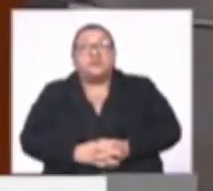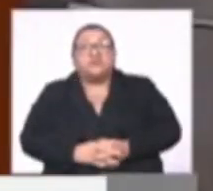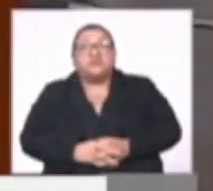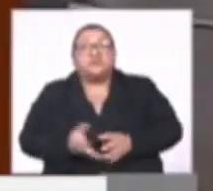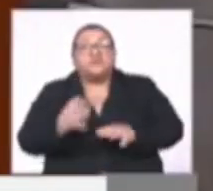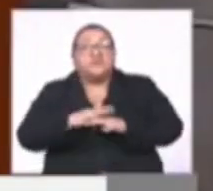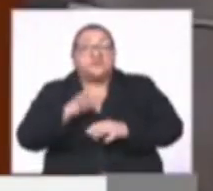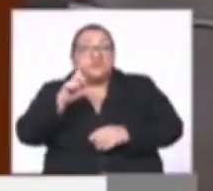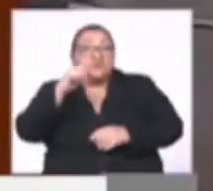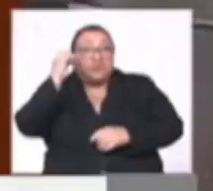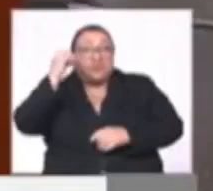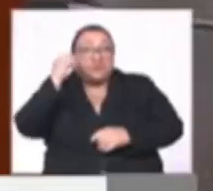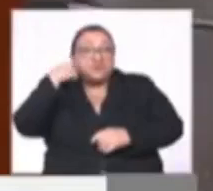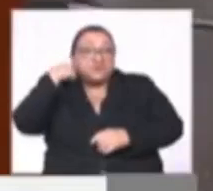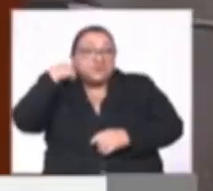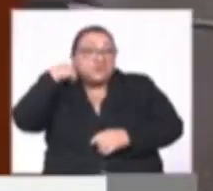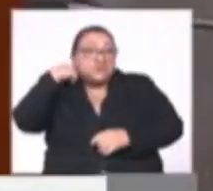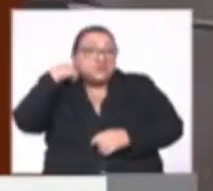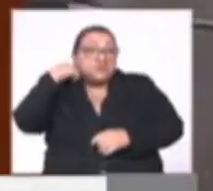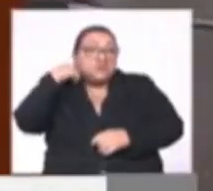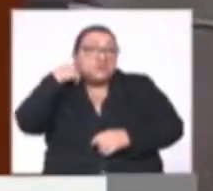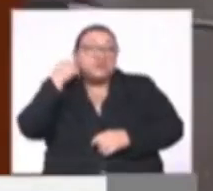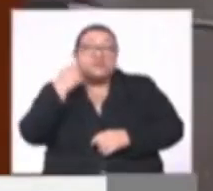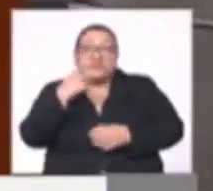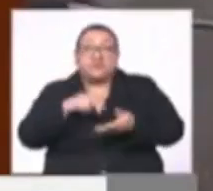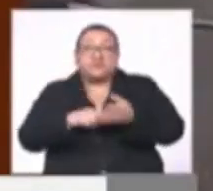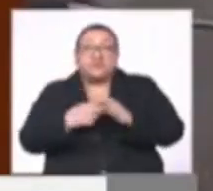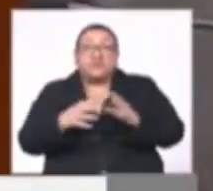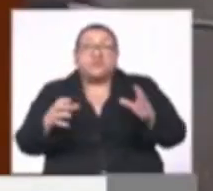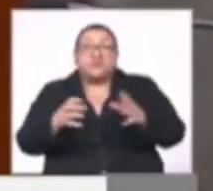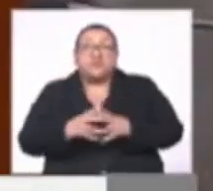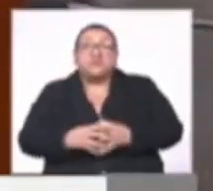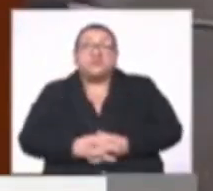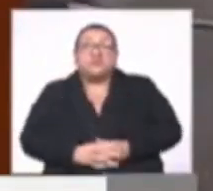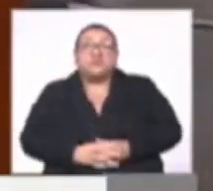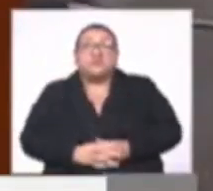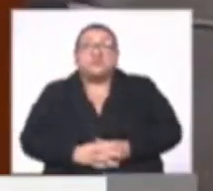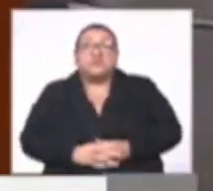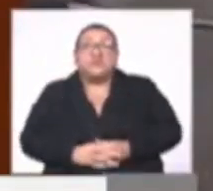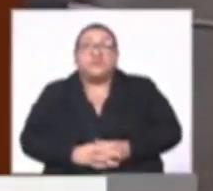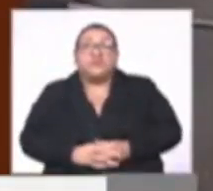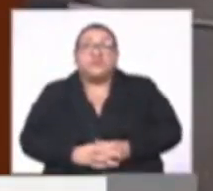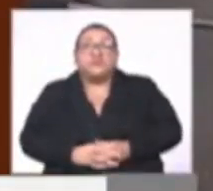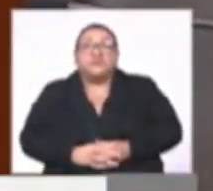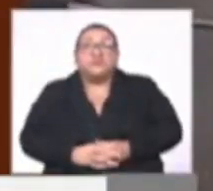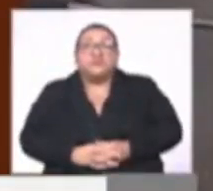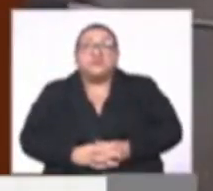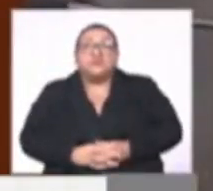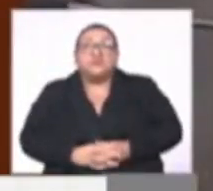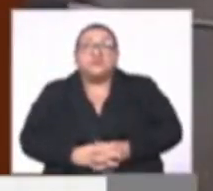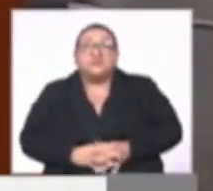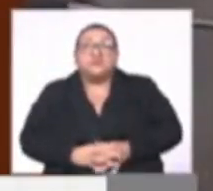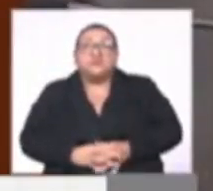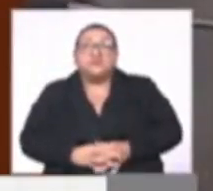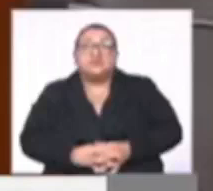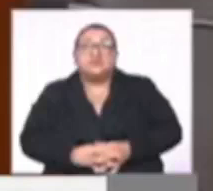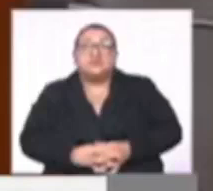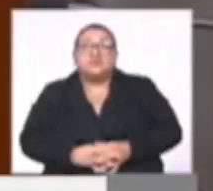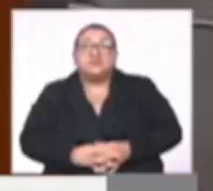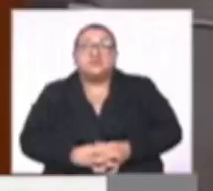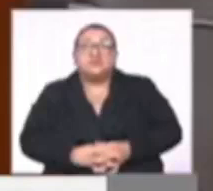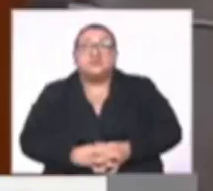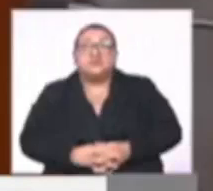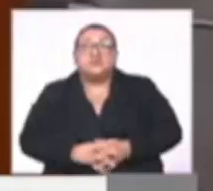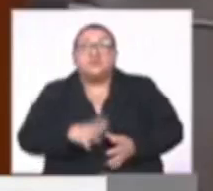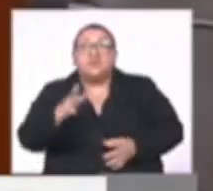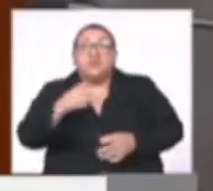que menciona, en contravendría el principio de equilibrio presupuestario en extremo de la observación del